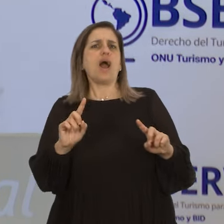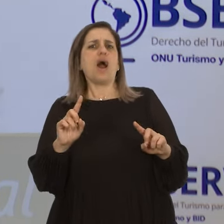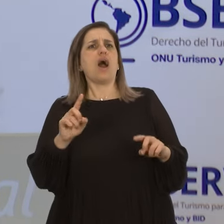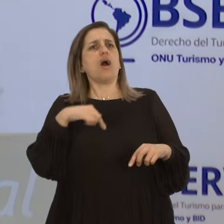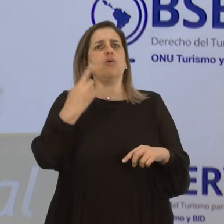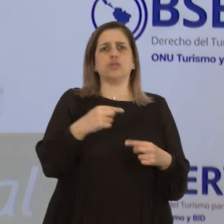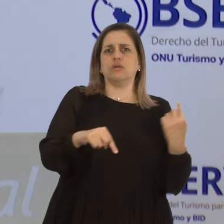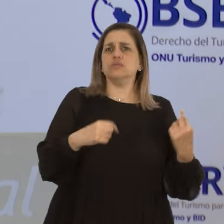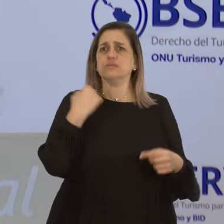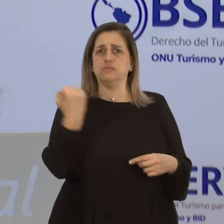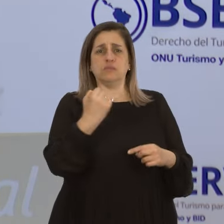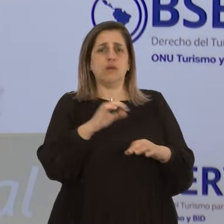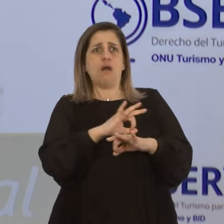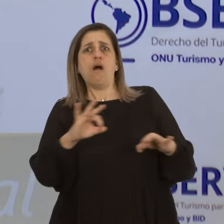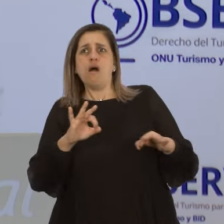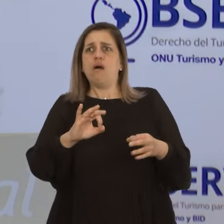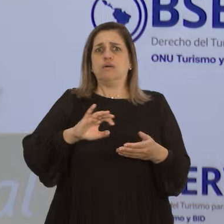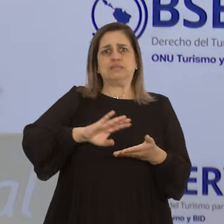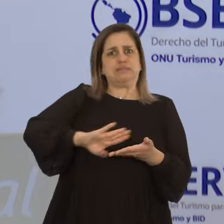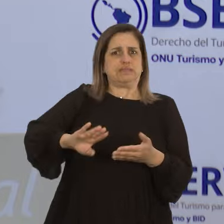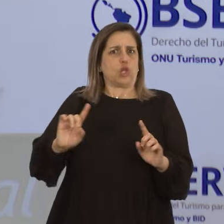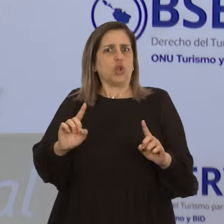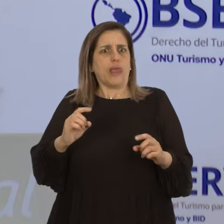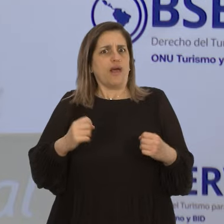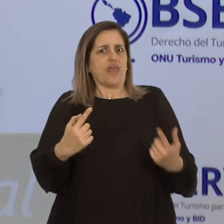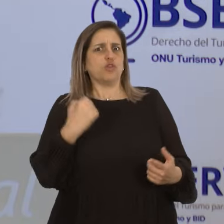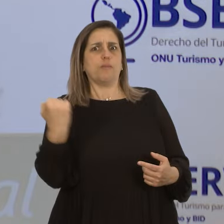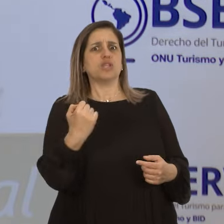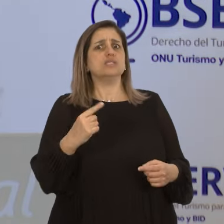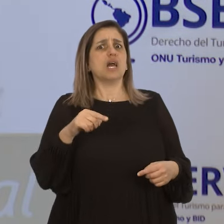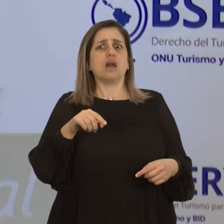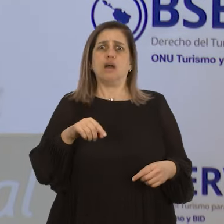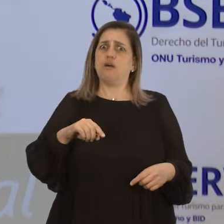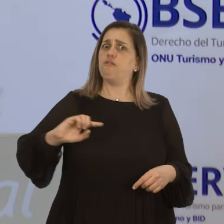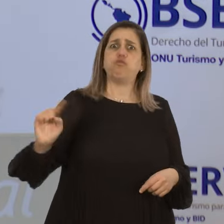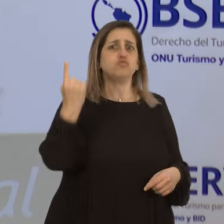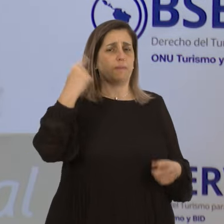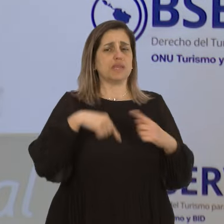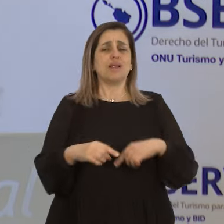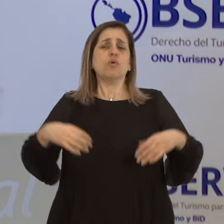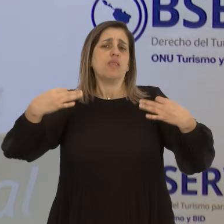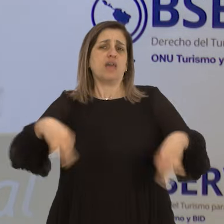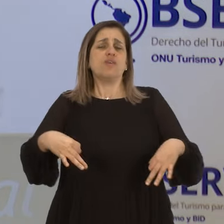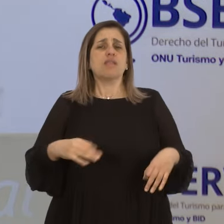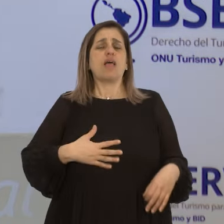esto no pretende sacar la importancia, al revés, le estoy dando una importancia vital,